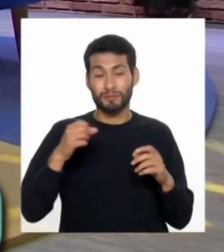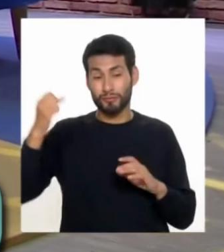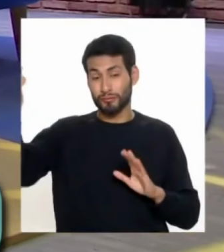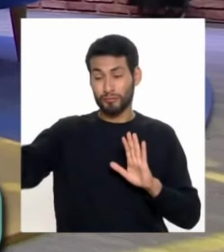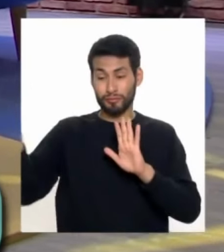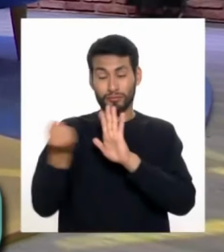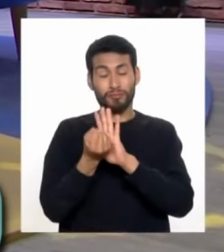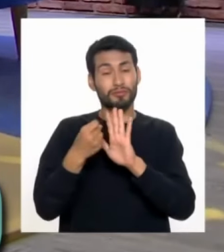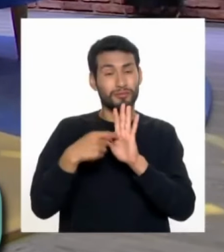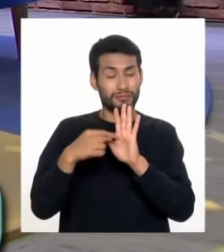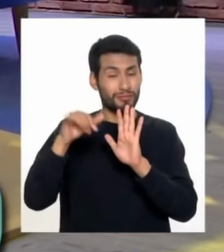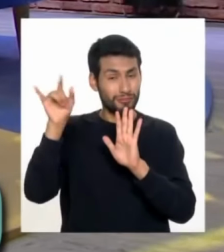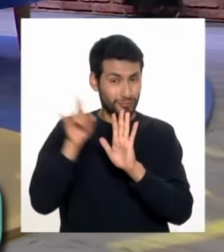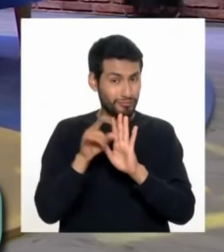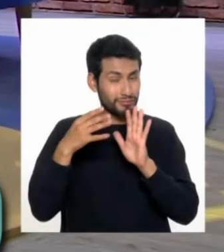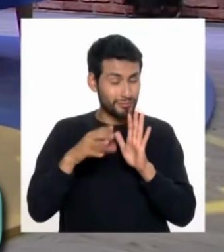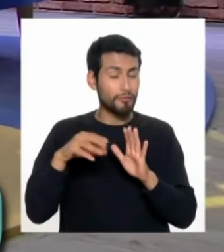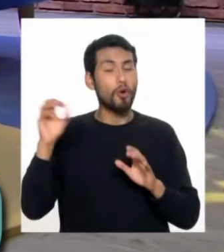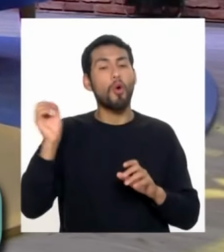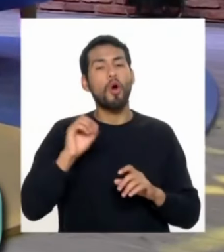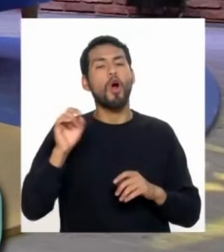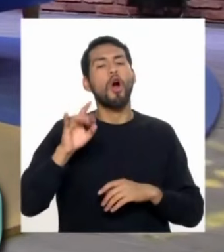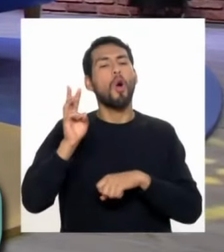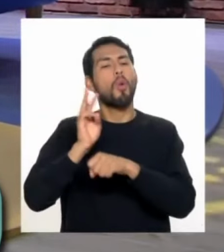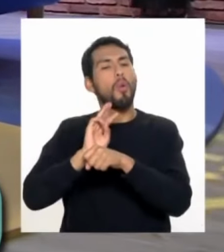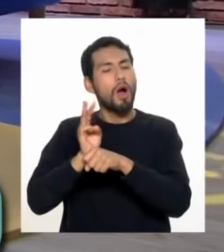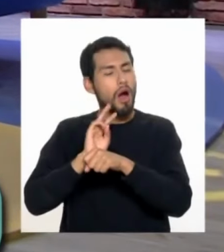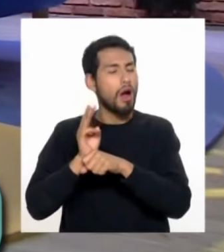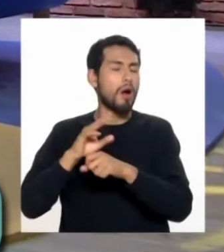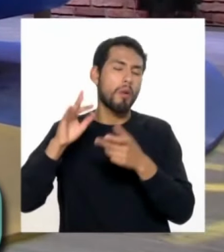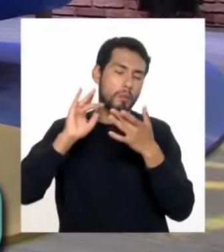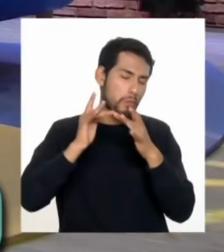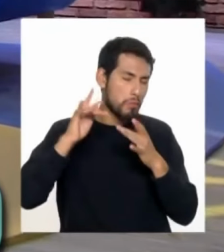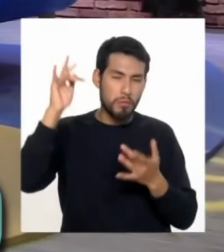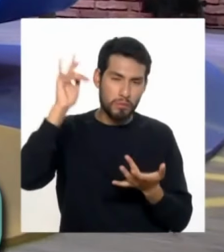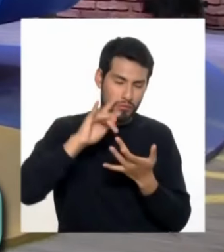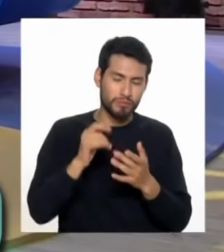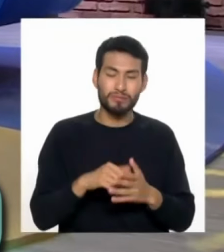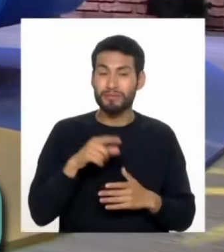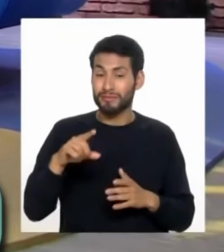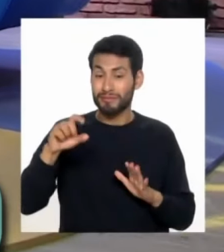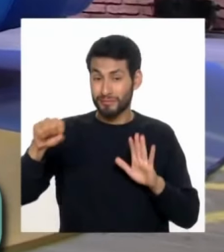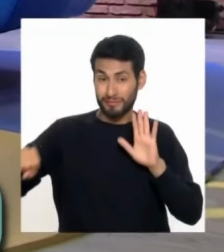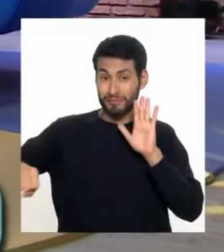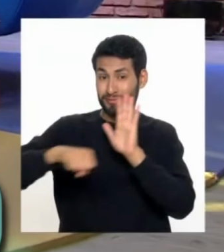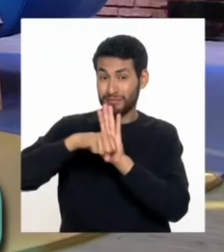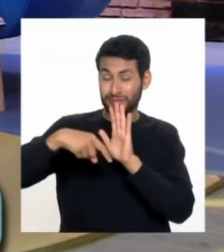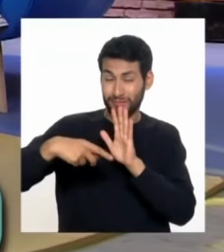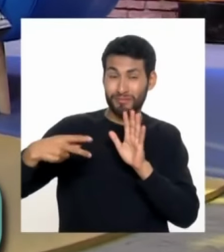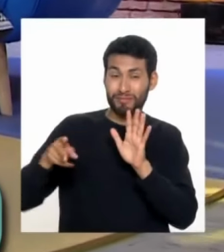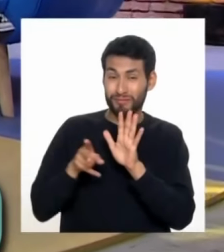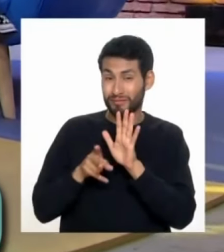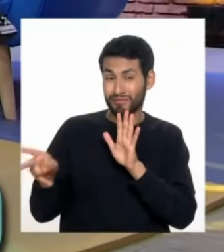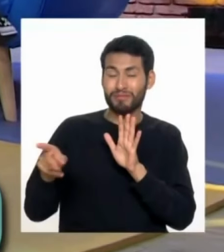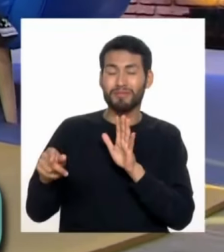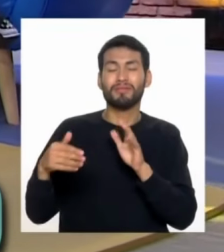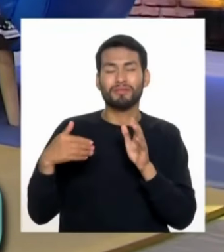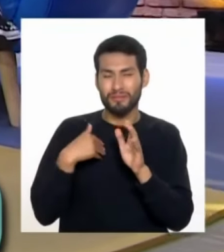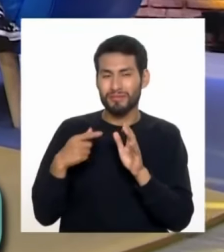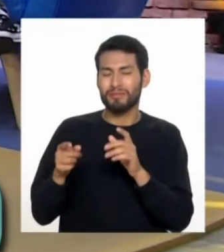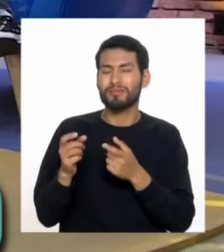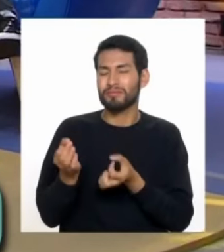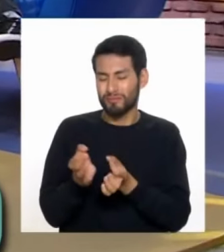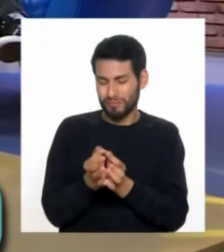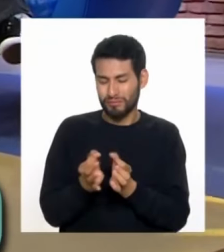las tecnologías inalámbricas, ¿no? Que pueden ser móviles, satelitales y otras, ¿no? Entonces, la conectividad fija se caracteriza porque justamente tiene